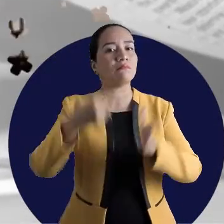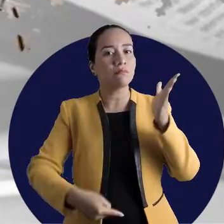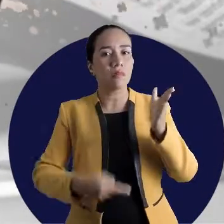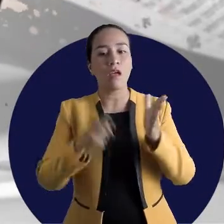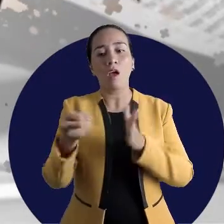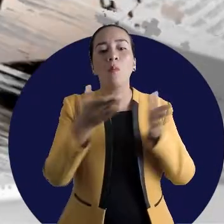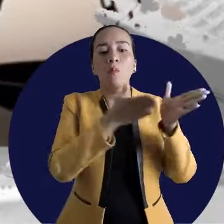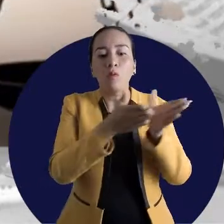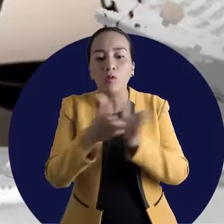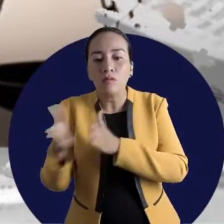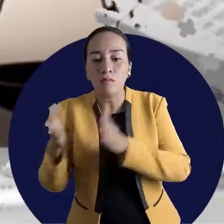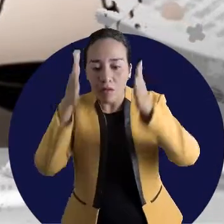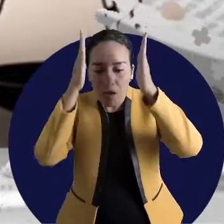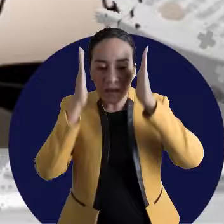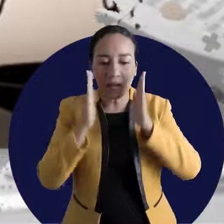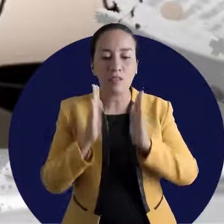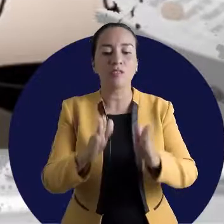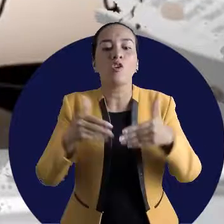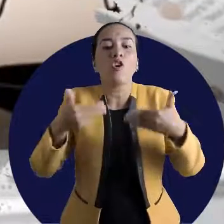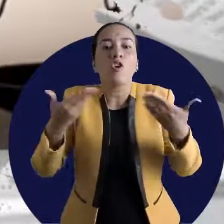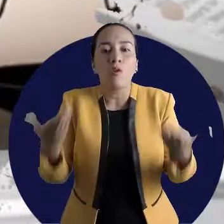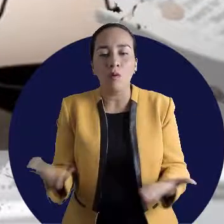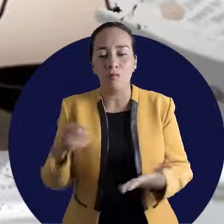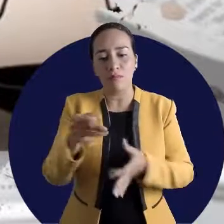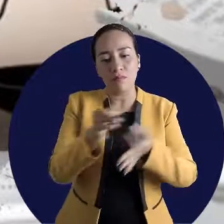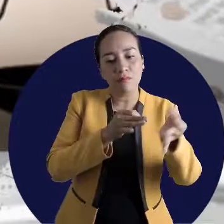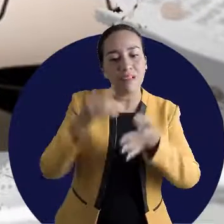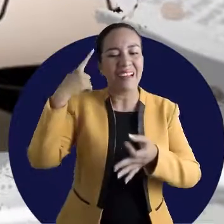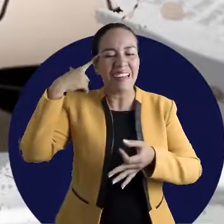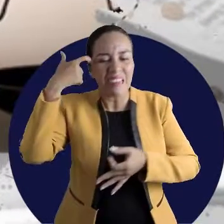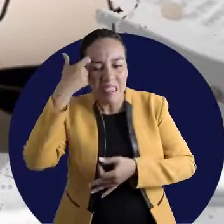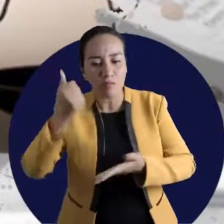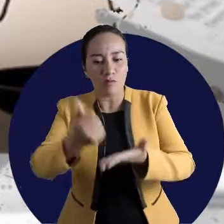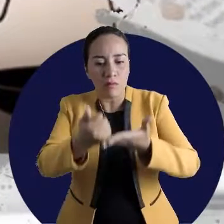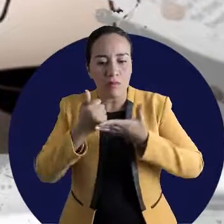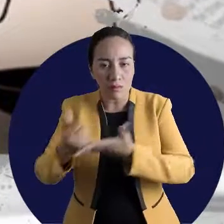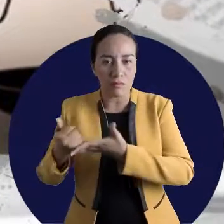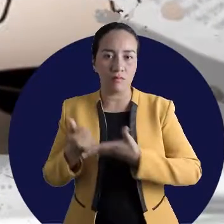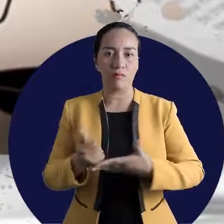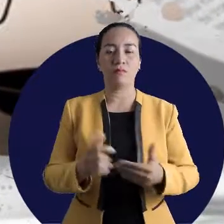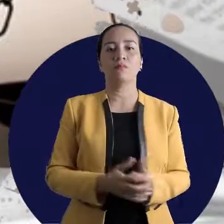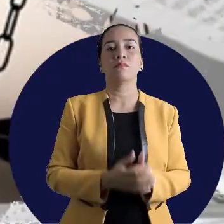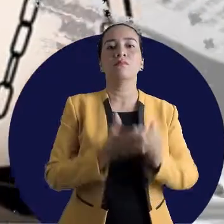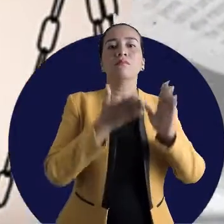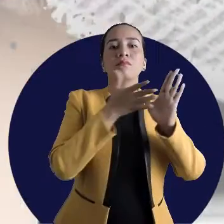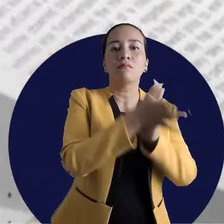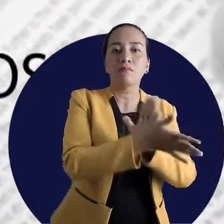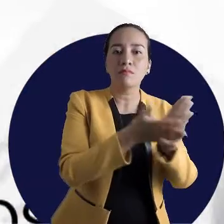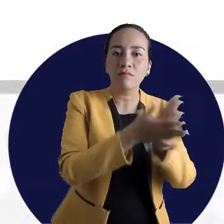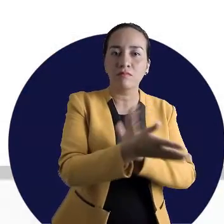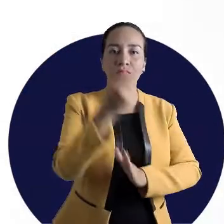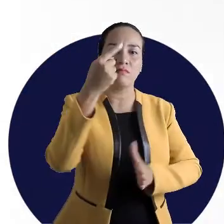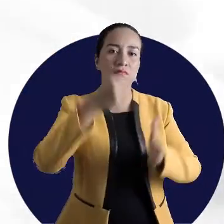Los procedimientos y atención que recibirá con sus respectivos riesgos y beneficios.